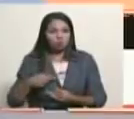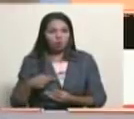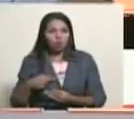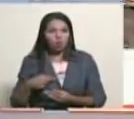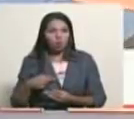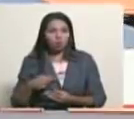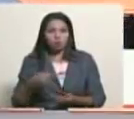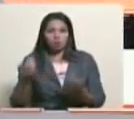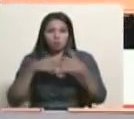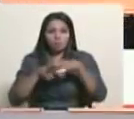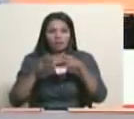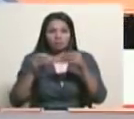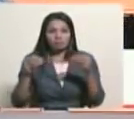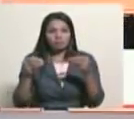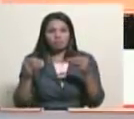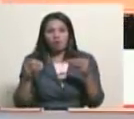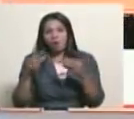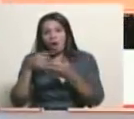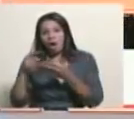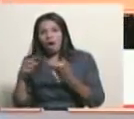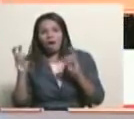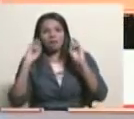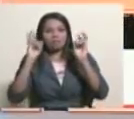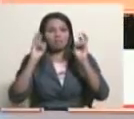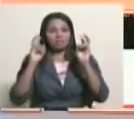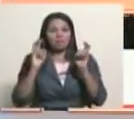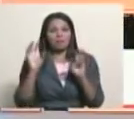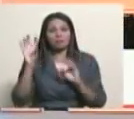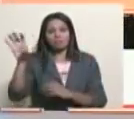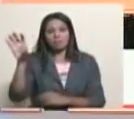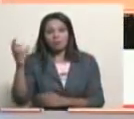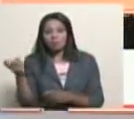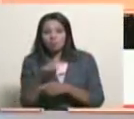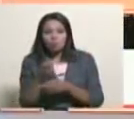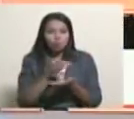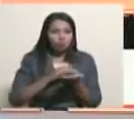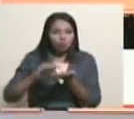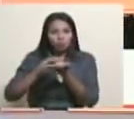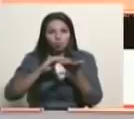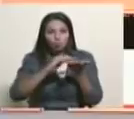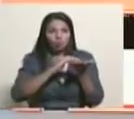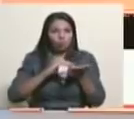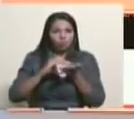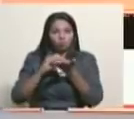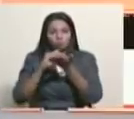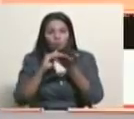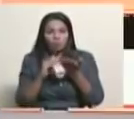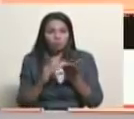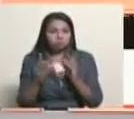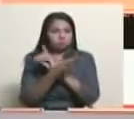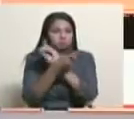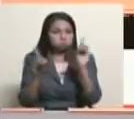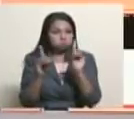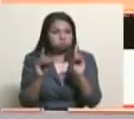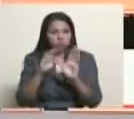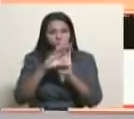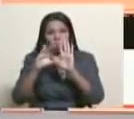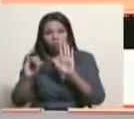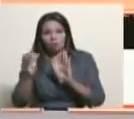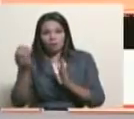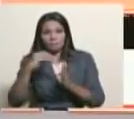manera integral a hablar de todos los temas del país para buscar soluciones democráticas,